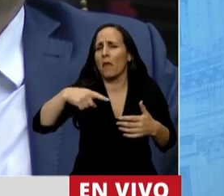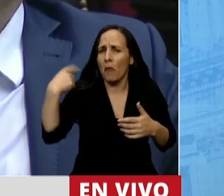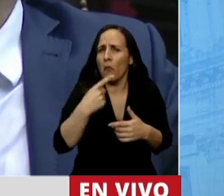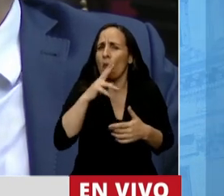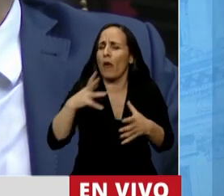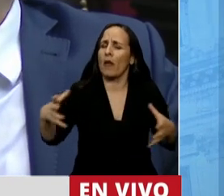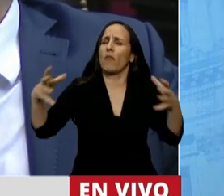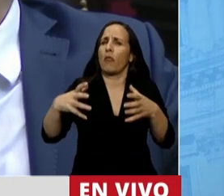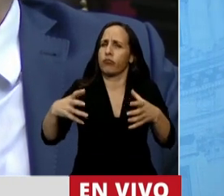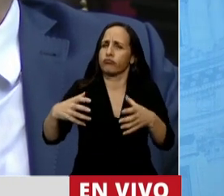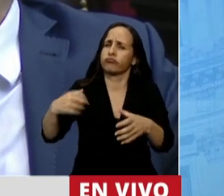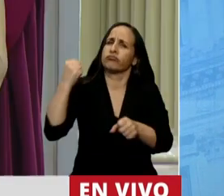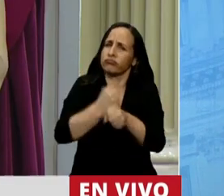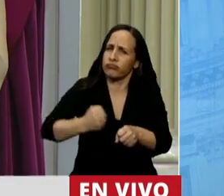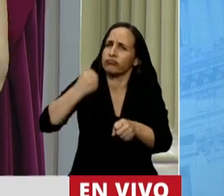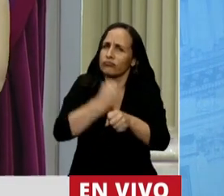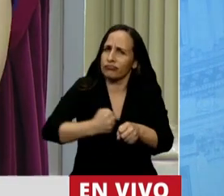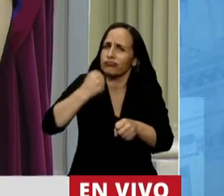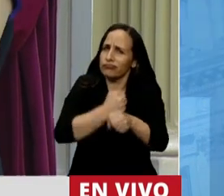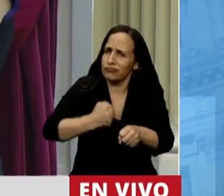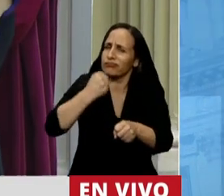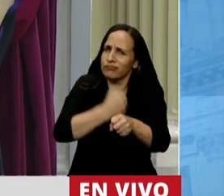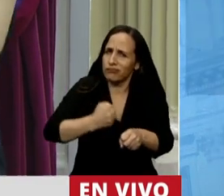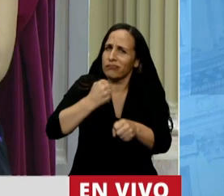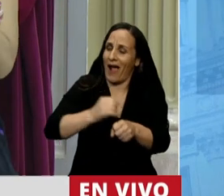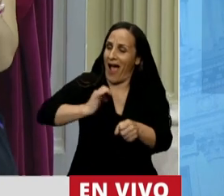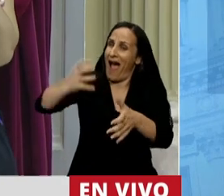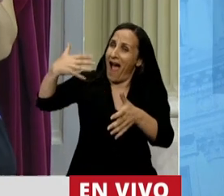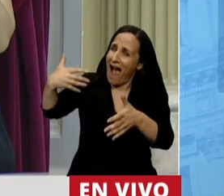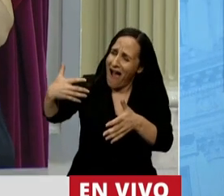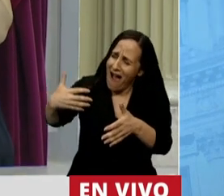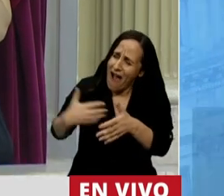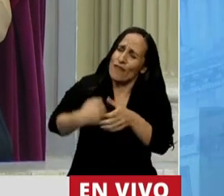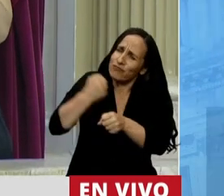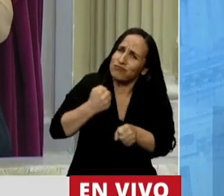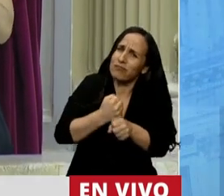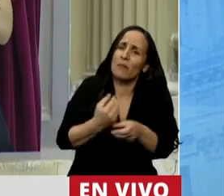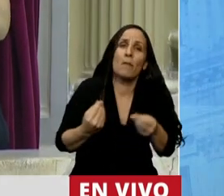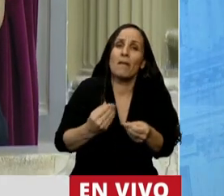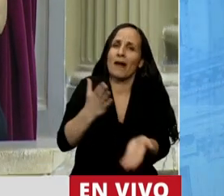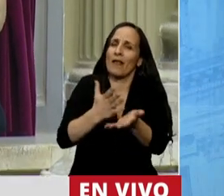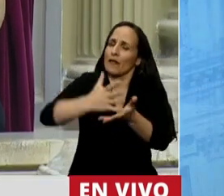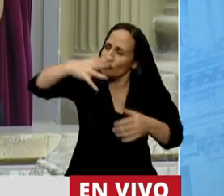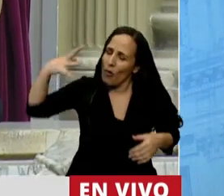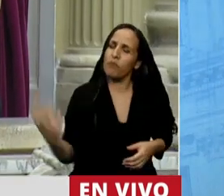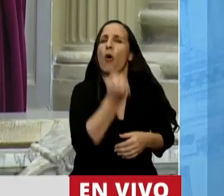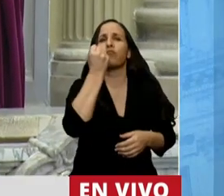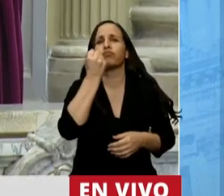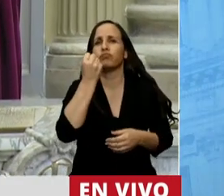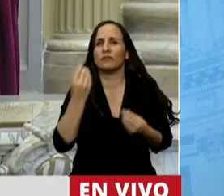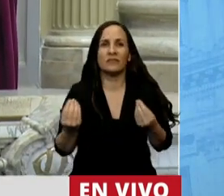trabajaron arduamente a lo largo de los años para alcanzar este nuevo derecho y sacar